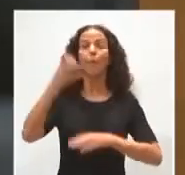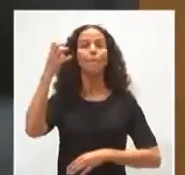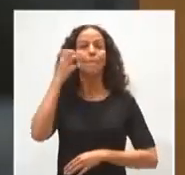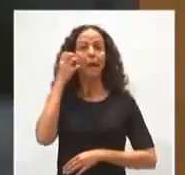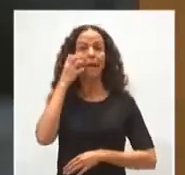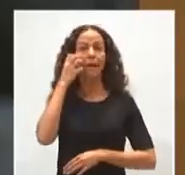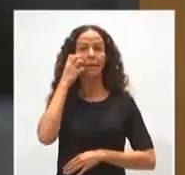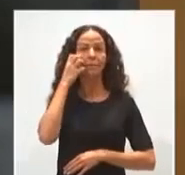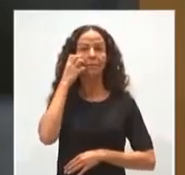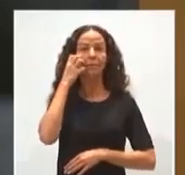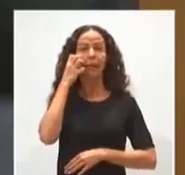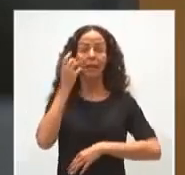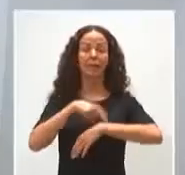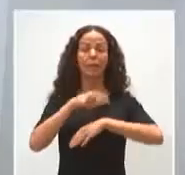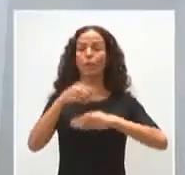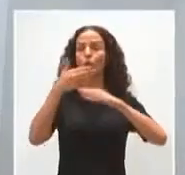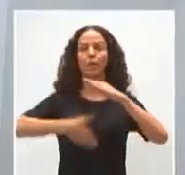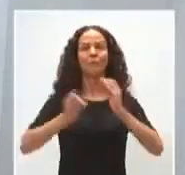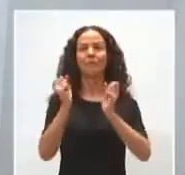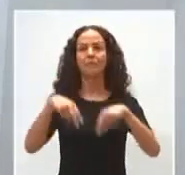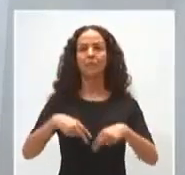sin limitación de tiempo